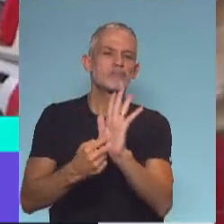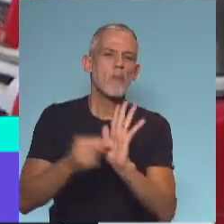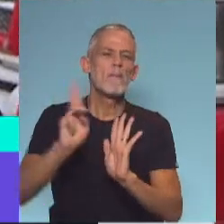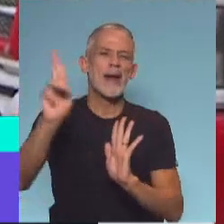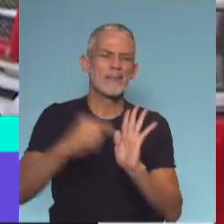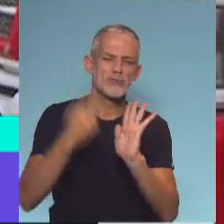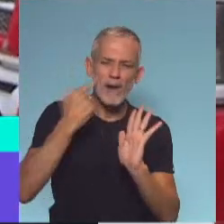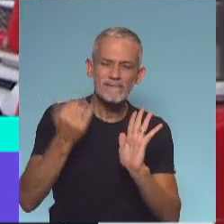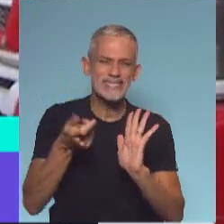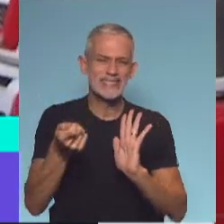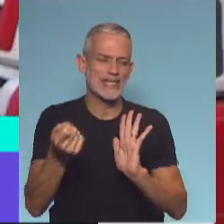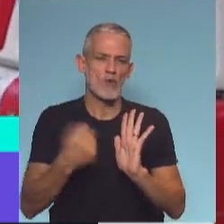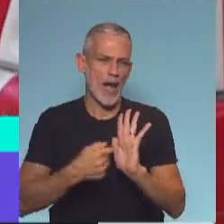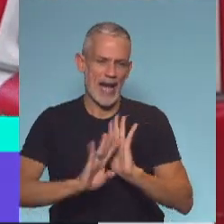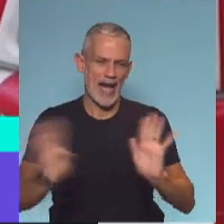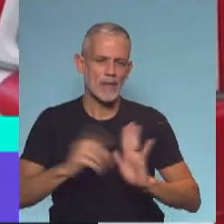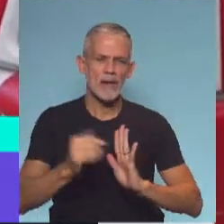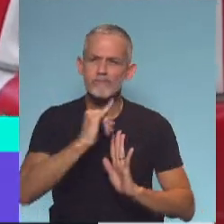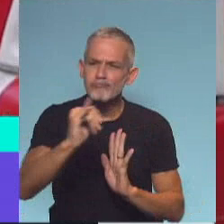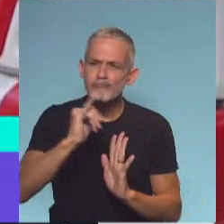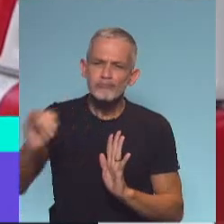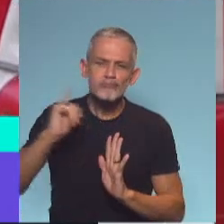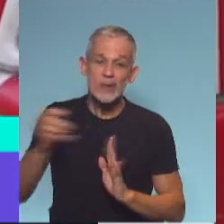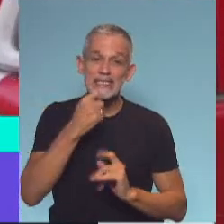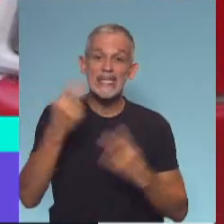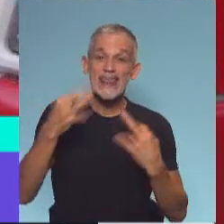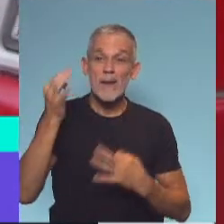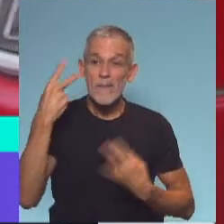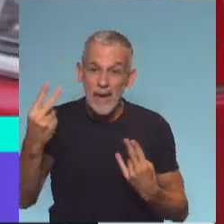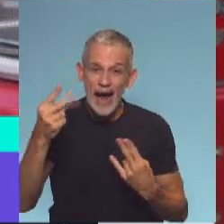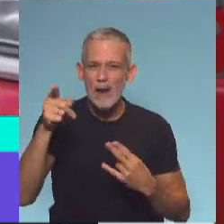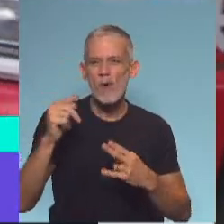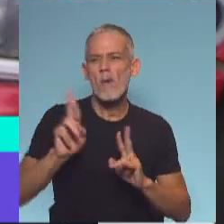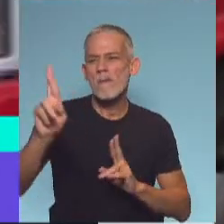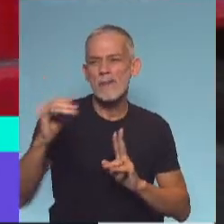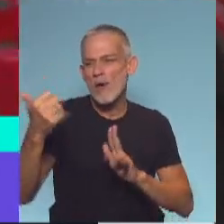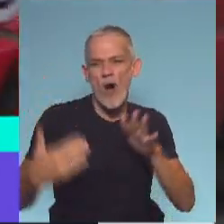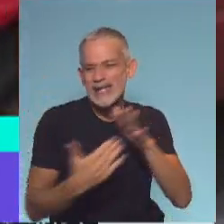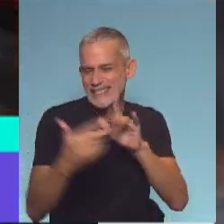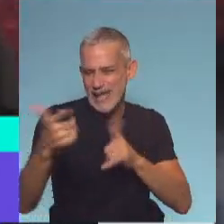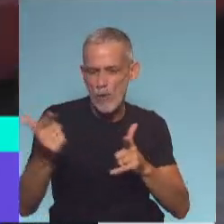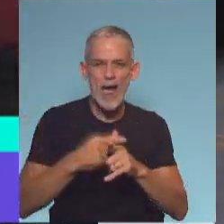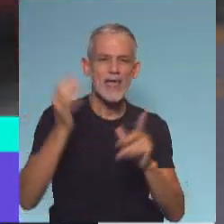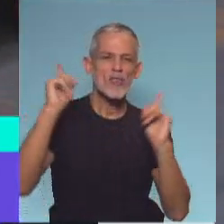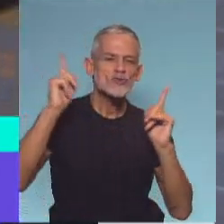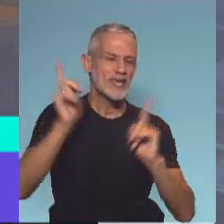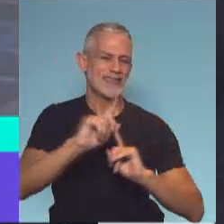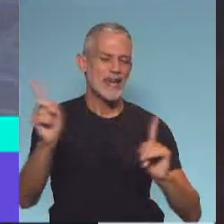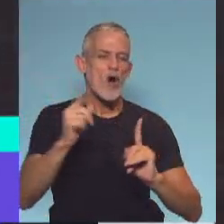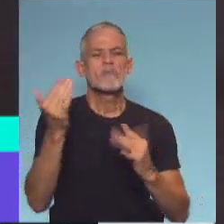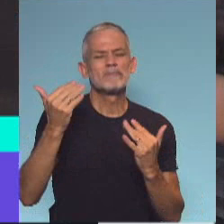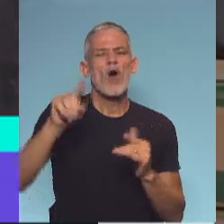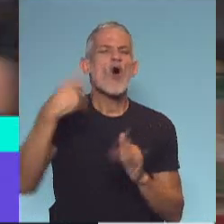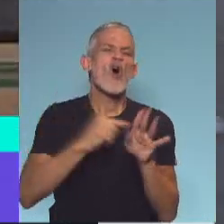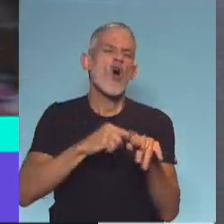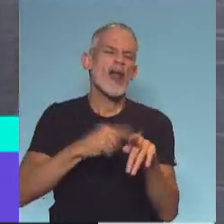circulación y se concientiza a la población, sobre todo que si tenés que viajar y no sos esencial o no sos estudiante o docente, que puedas viajar en otros